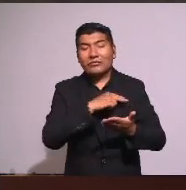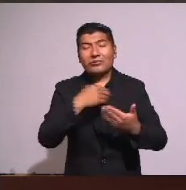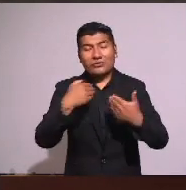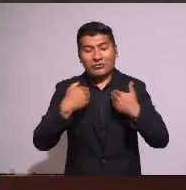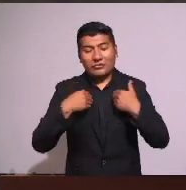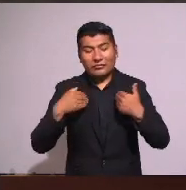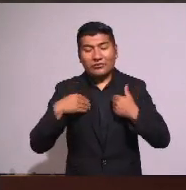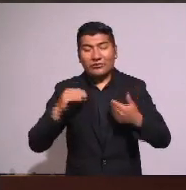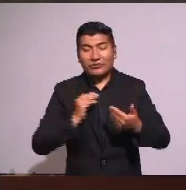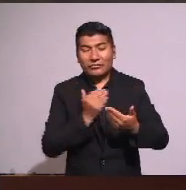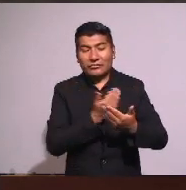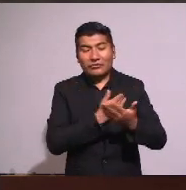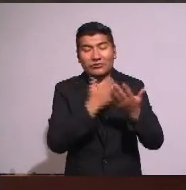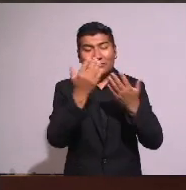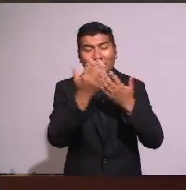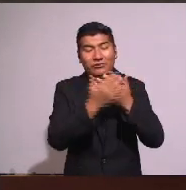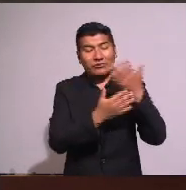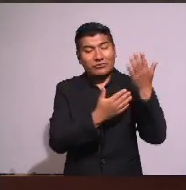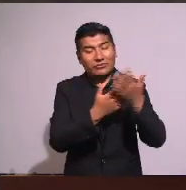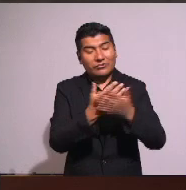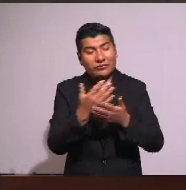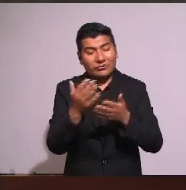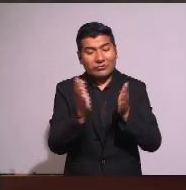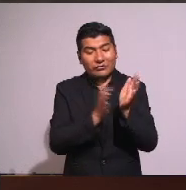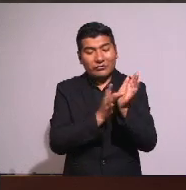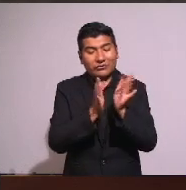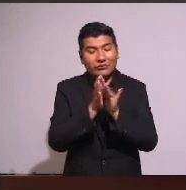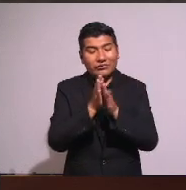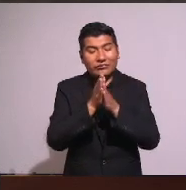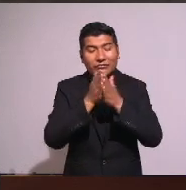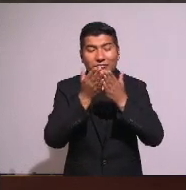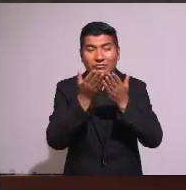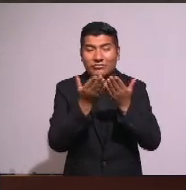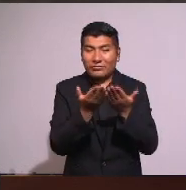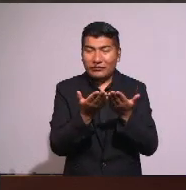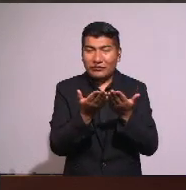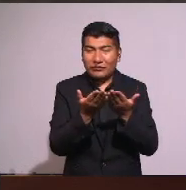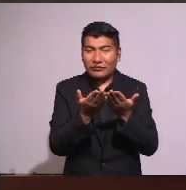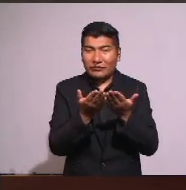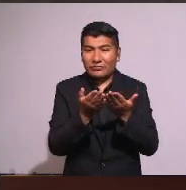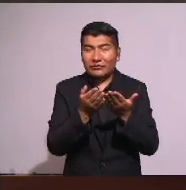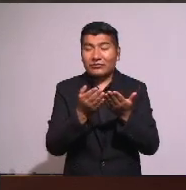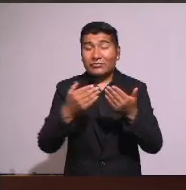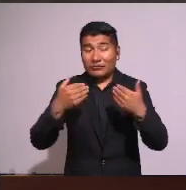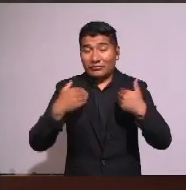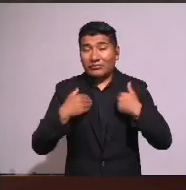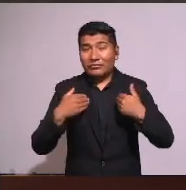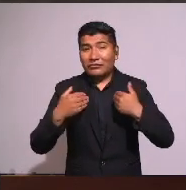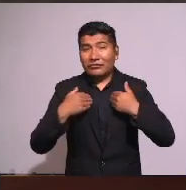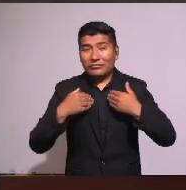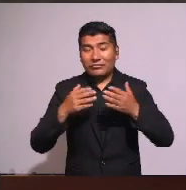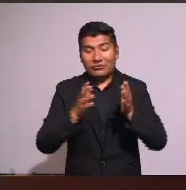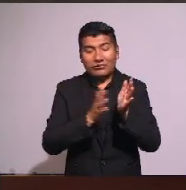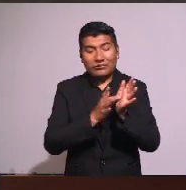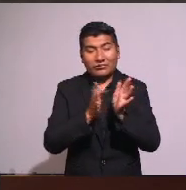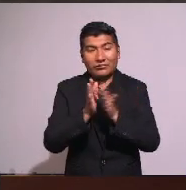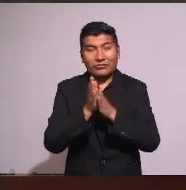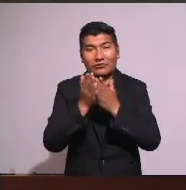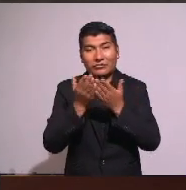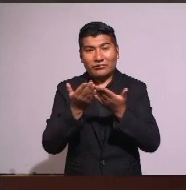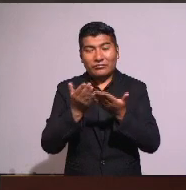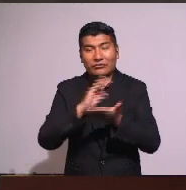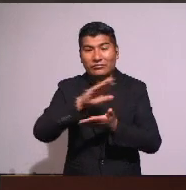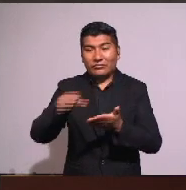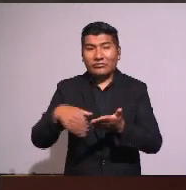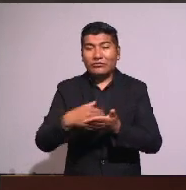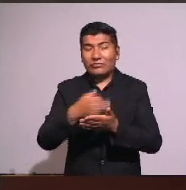en nuestras manos la palabra de Dios. Es decir, tengamos la Biblia todos